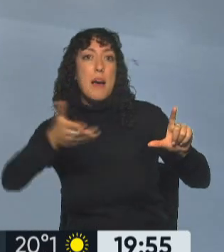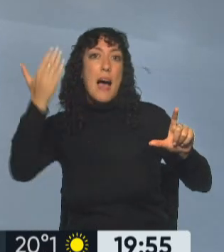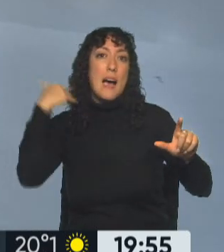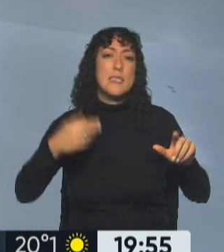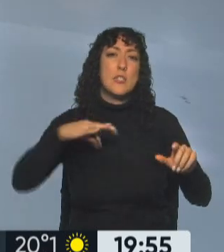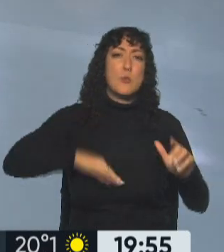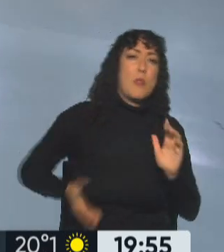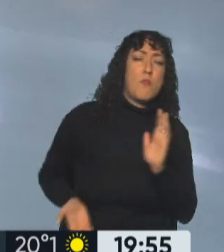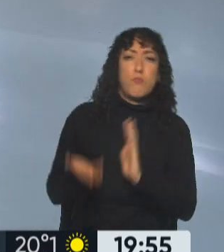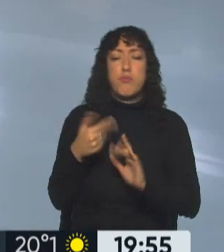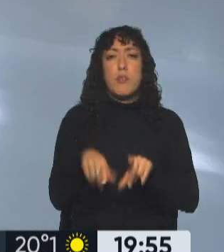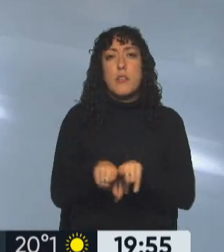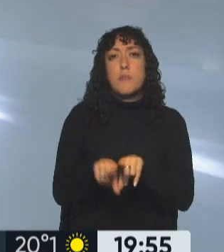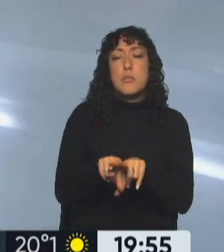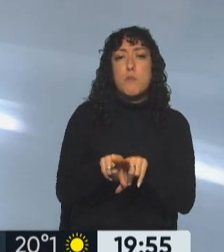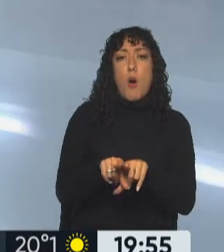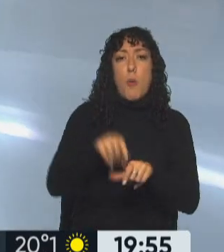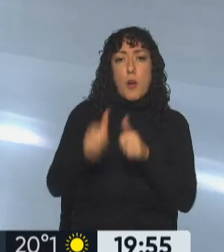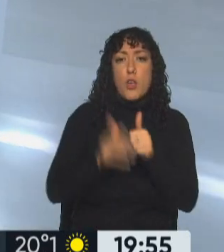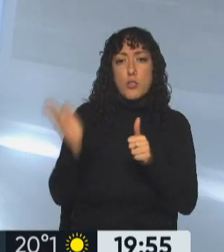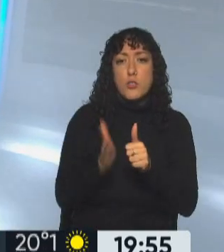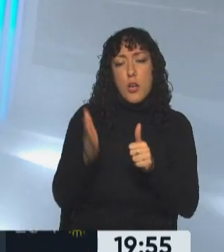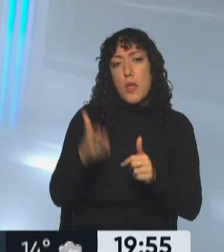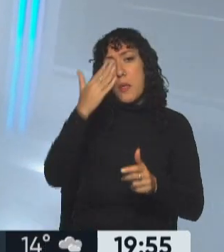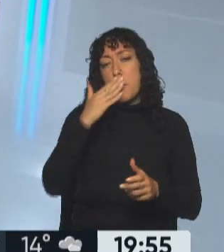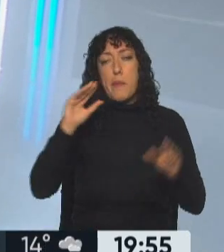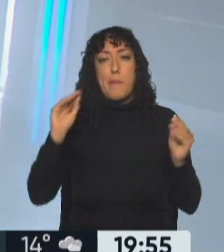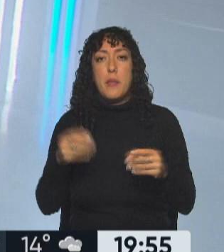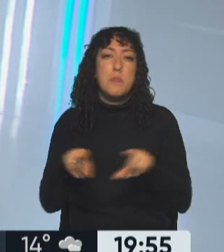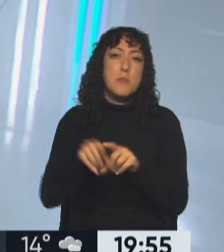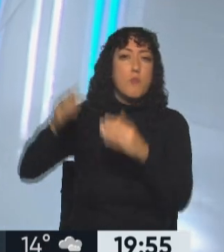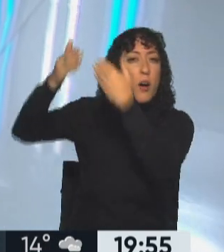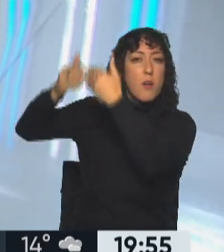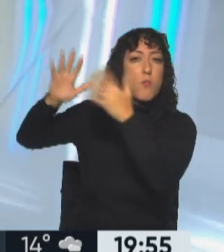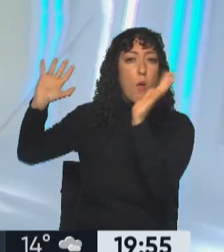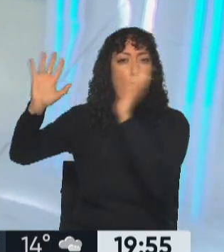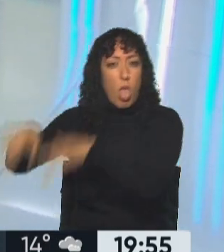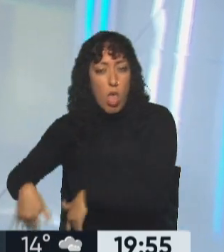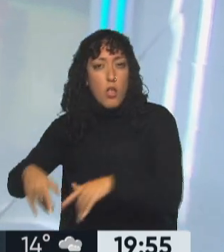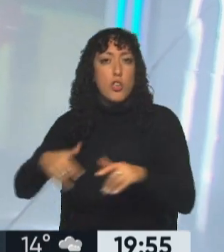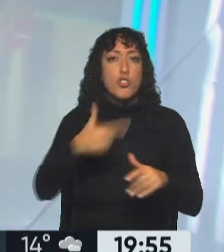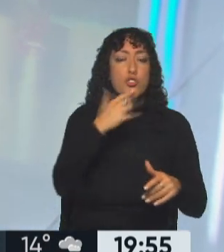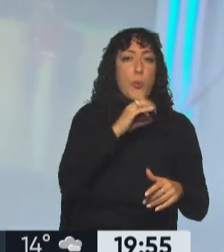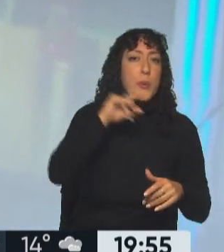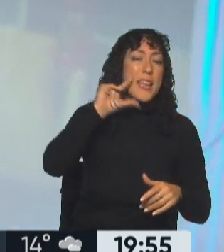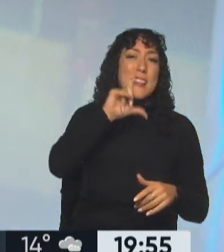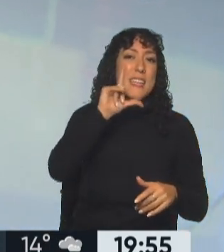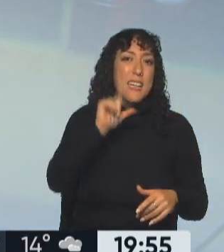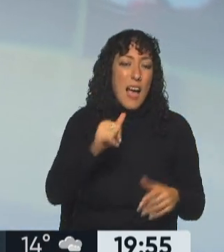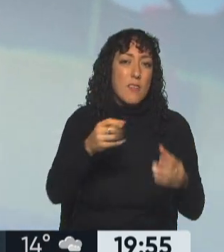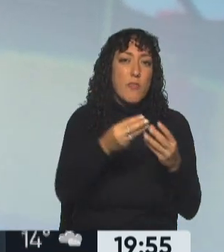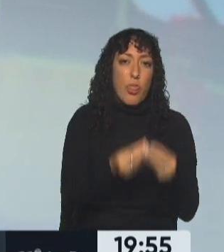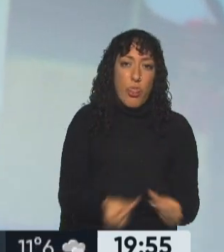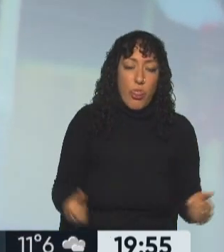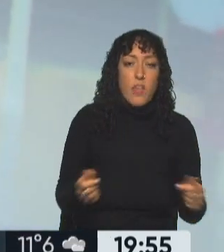salariazo y revolución productiva y después las relaciones carnales. Cuando vio la caída del muro, la disolución de la Unión Soviética, dijo, me subo al